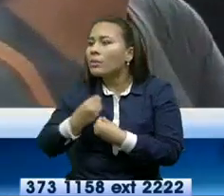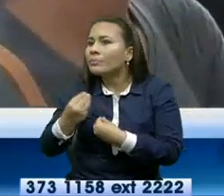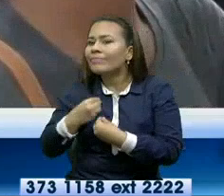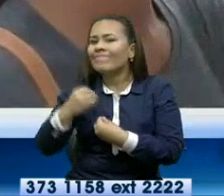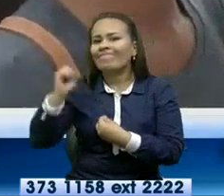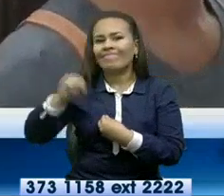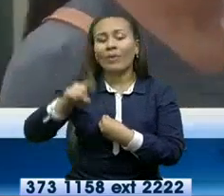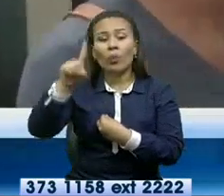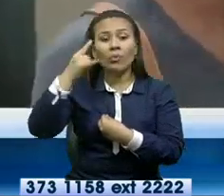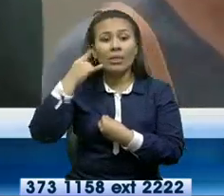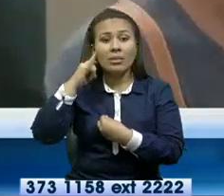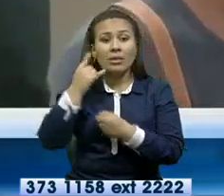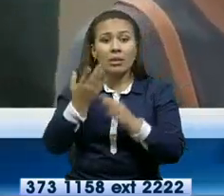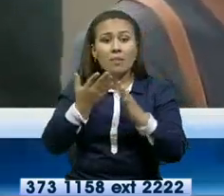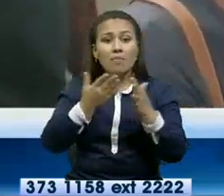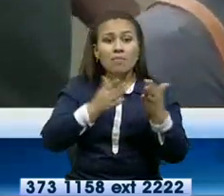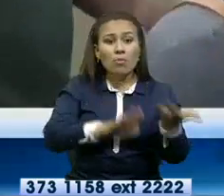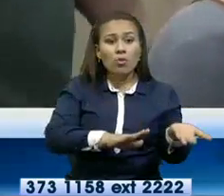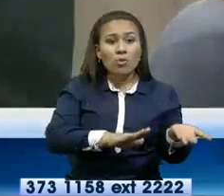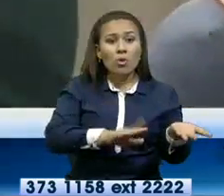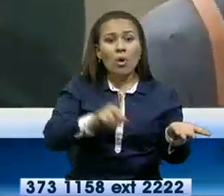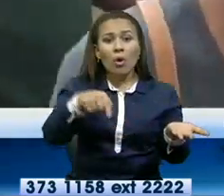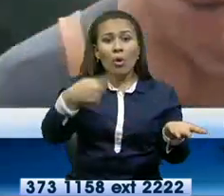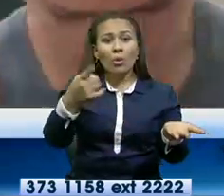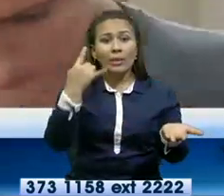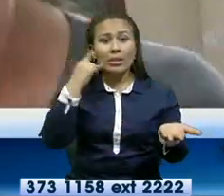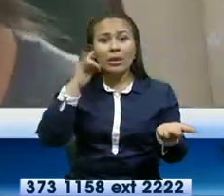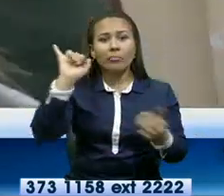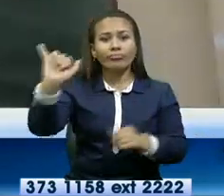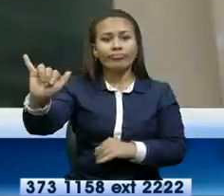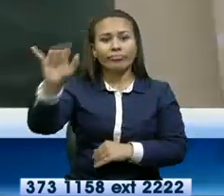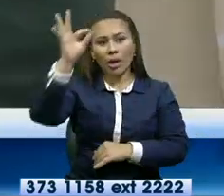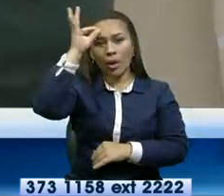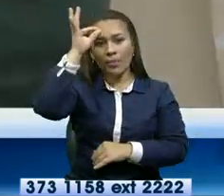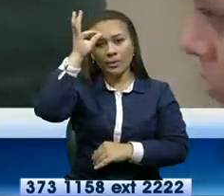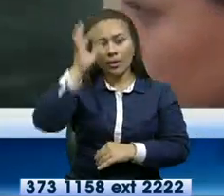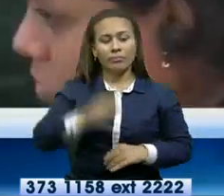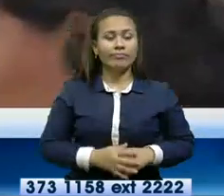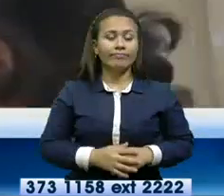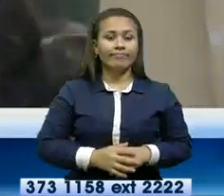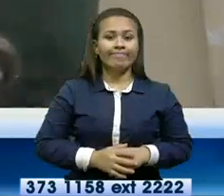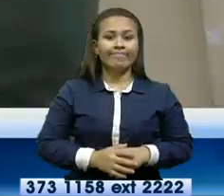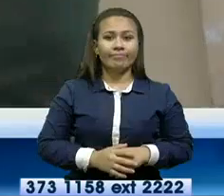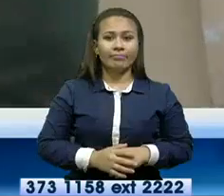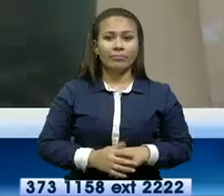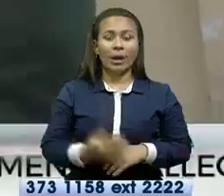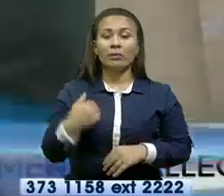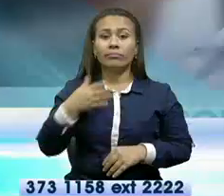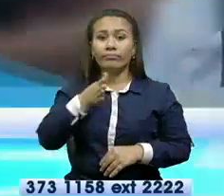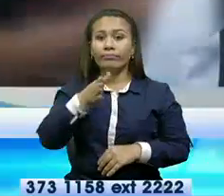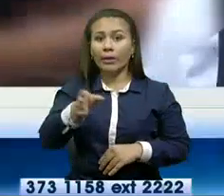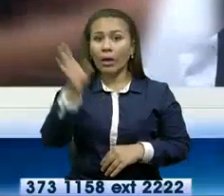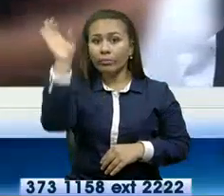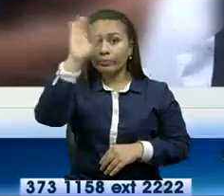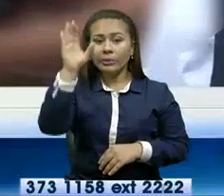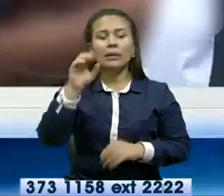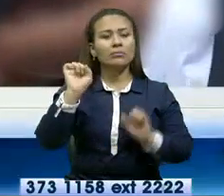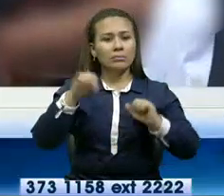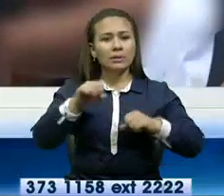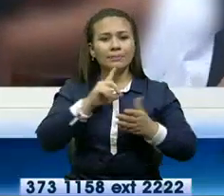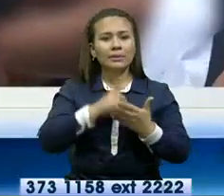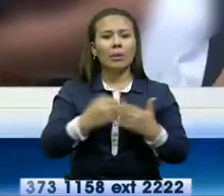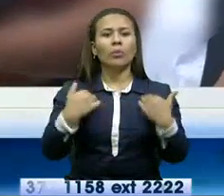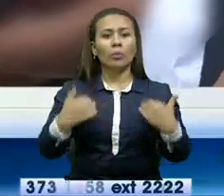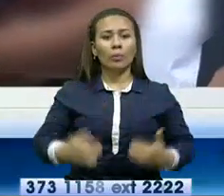el fallecimiento de una de las menores. Fuimos inmediatamente al hospital para recabar la información. Efectivamente encontramos el